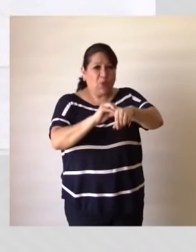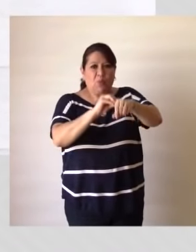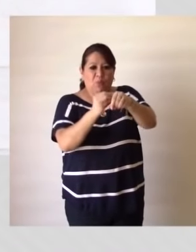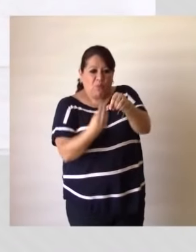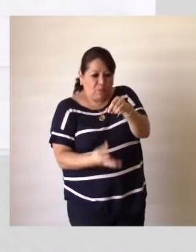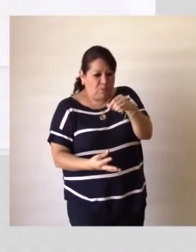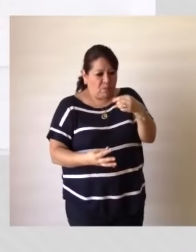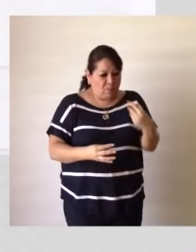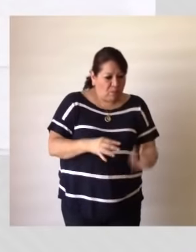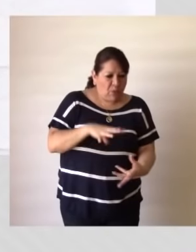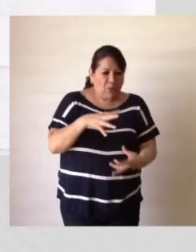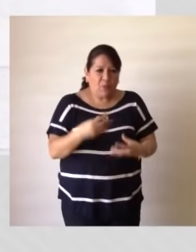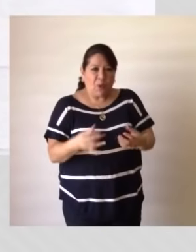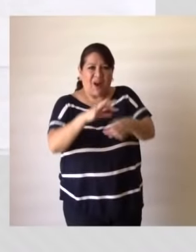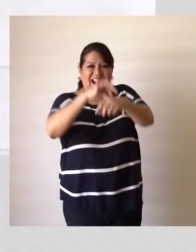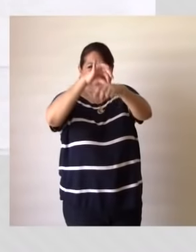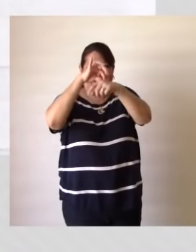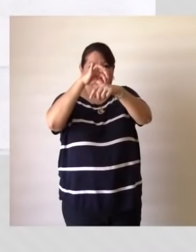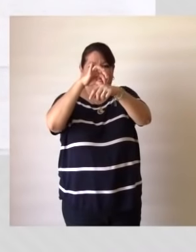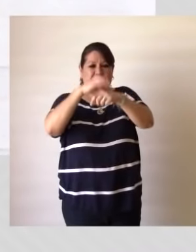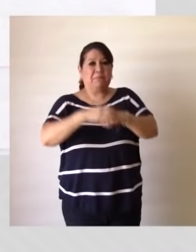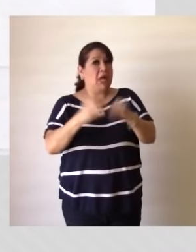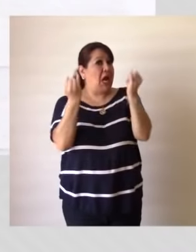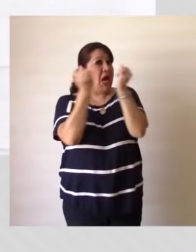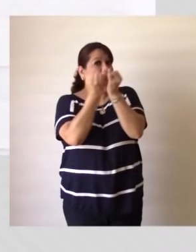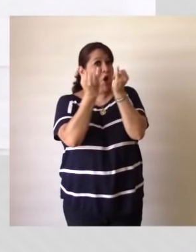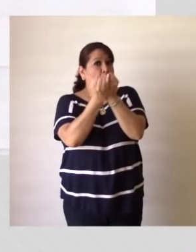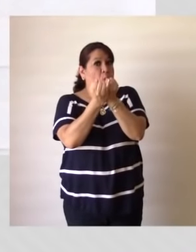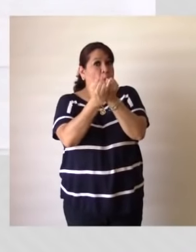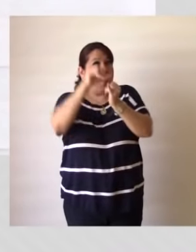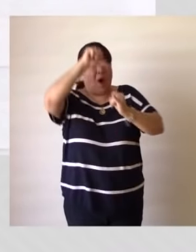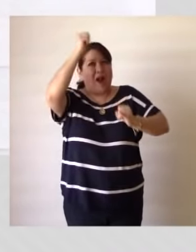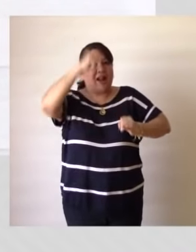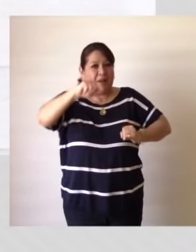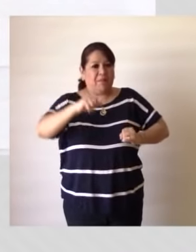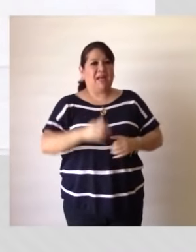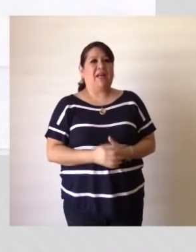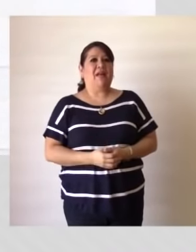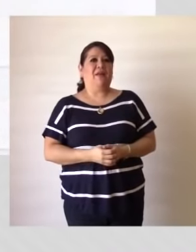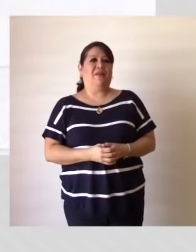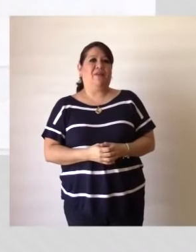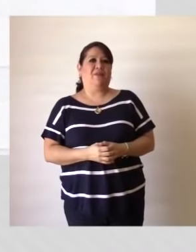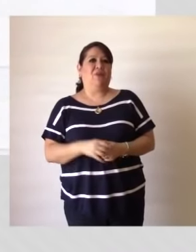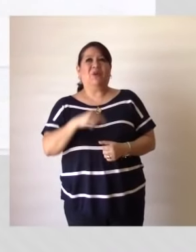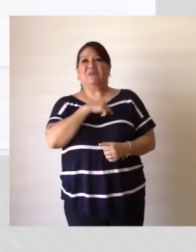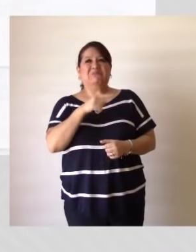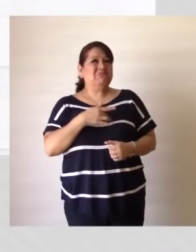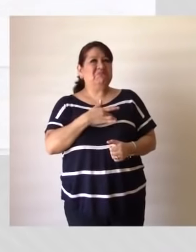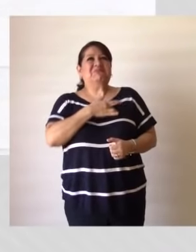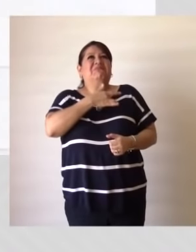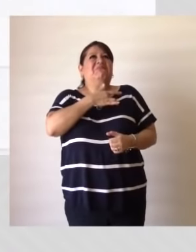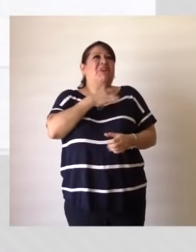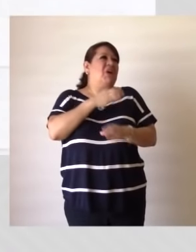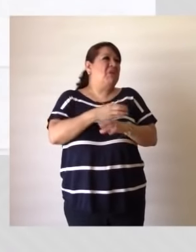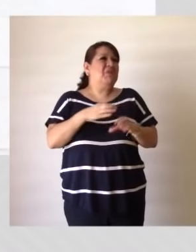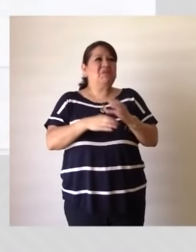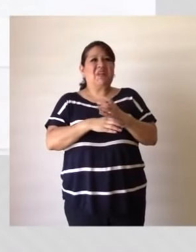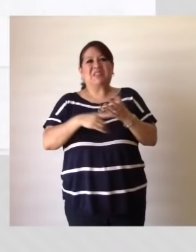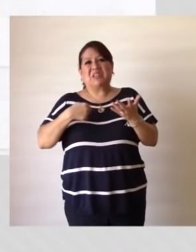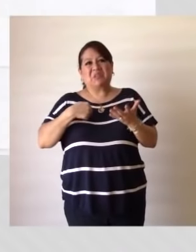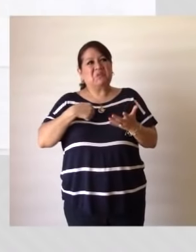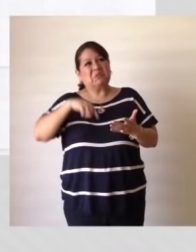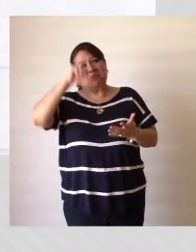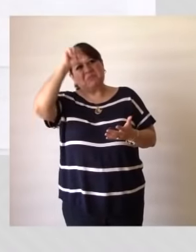nos hace perder esa sensibilidad hacia lo que estamos haciendo de manera incorrecta y así como yo soy